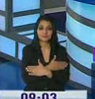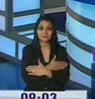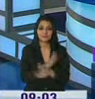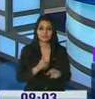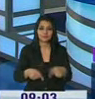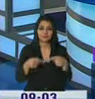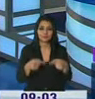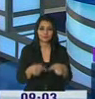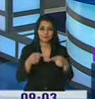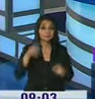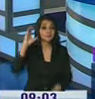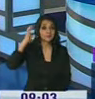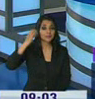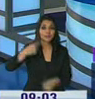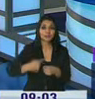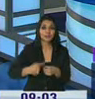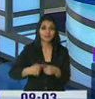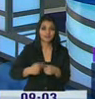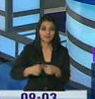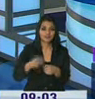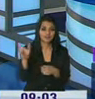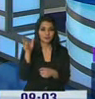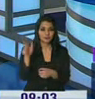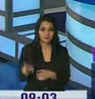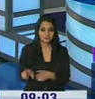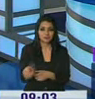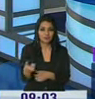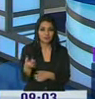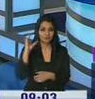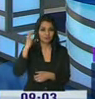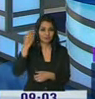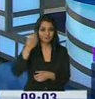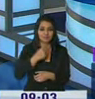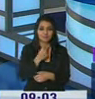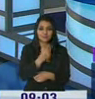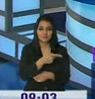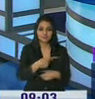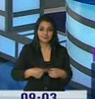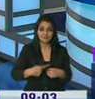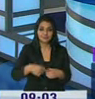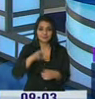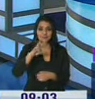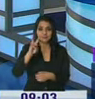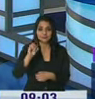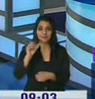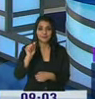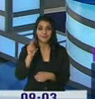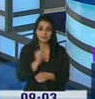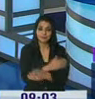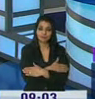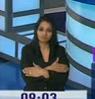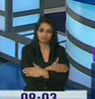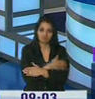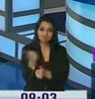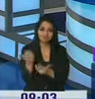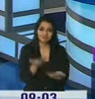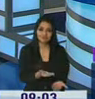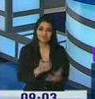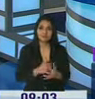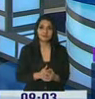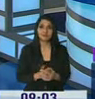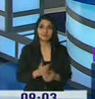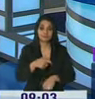días a Radio Quito, nuestros radioescuchas que ya están enlazados a través de La Voz en Vivo de la Capital 760M. Un abrazo fuerte para ustedes. A esta